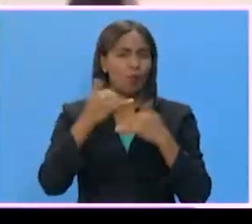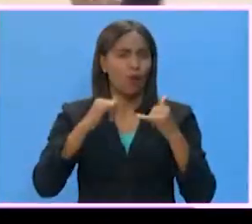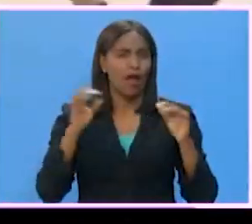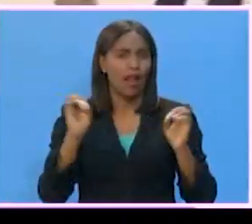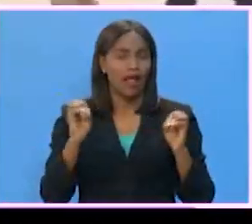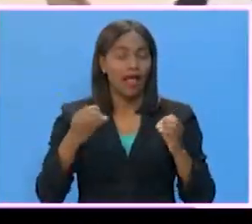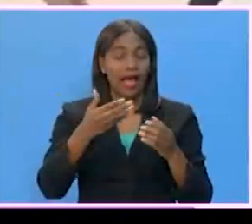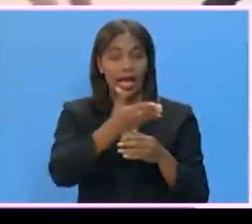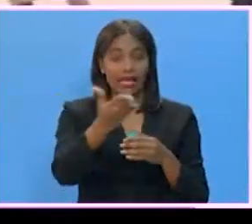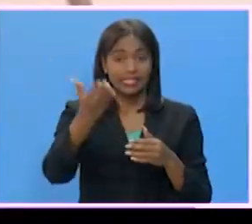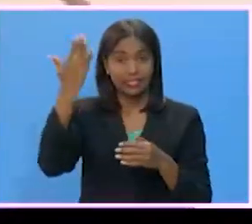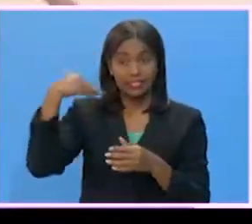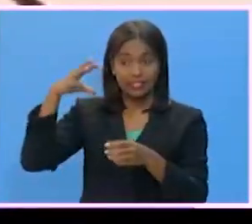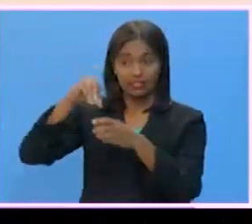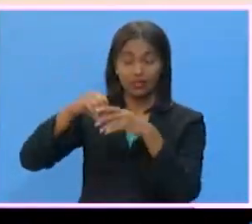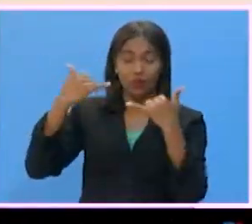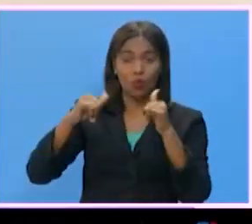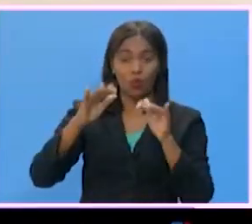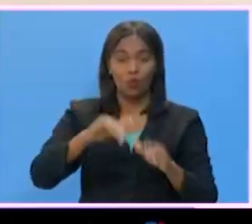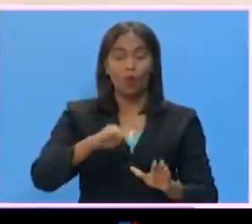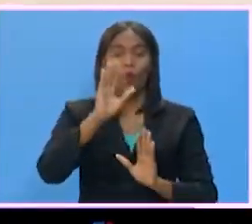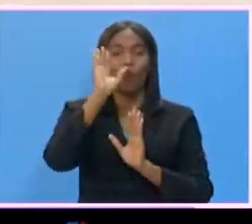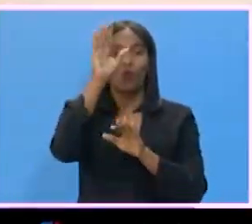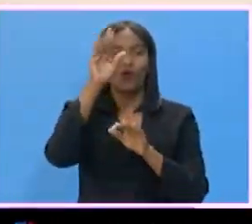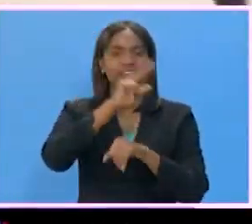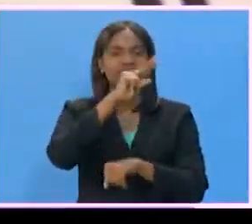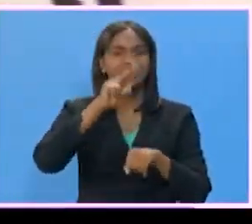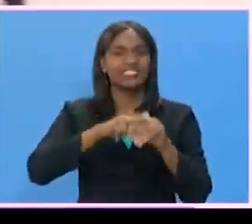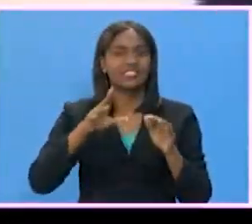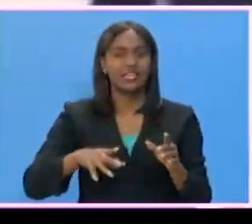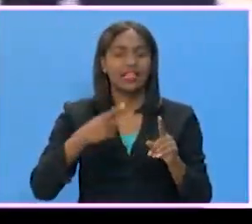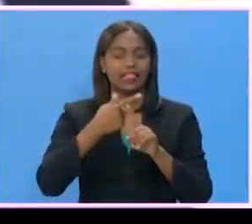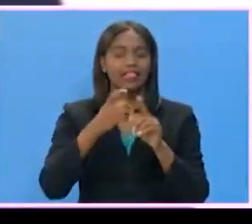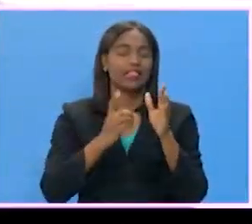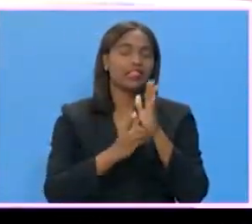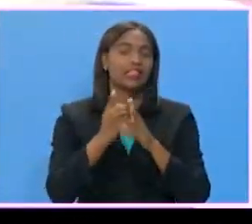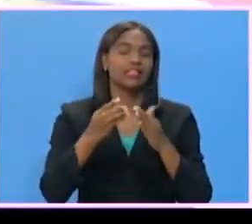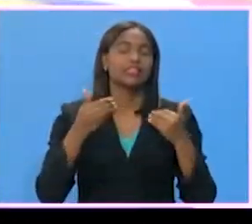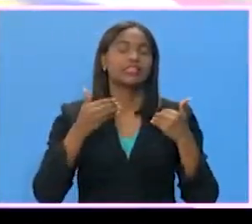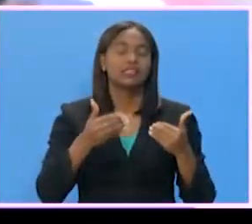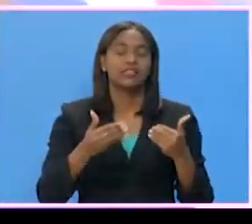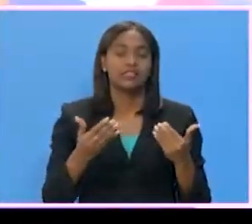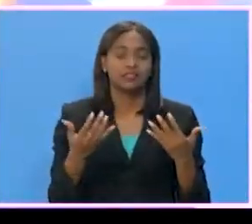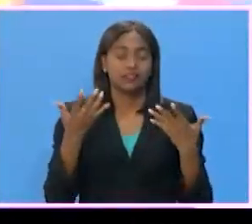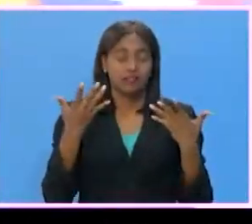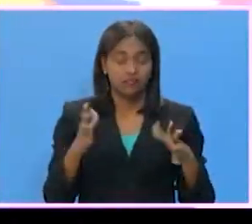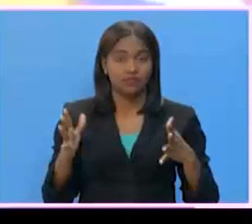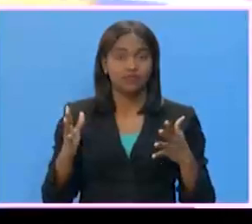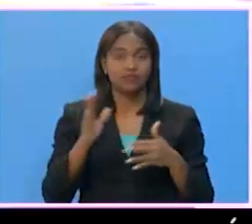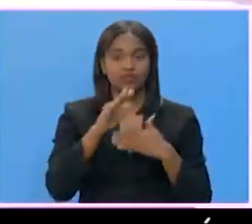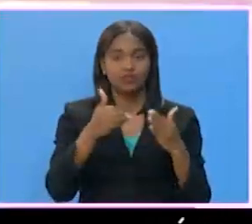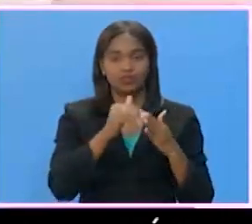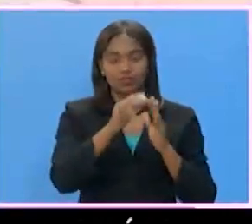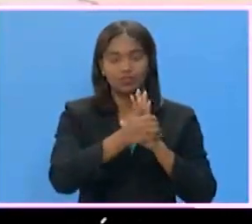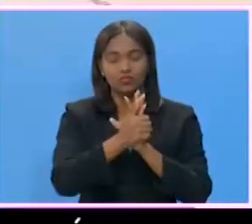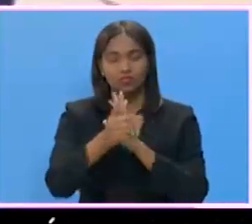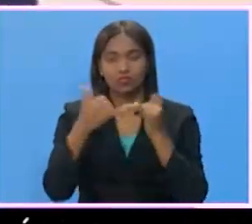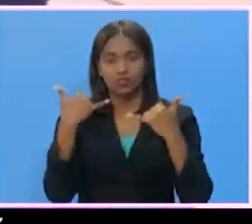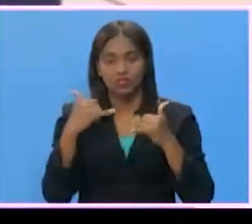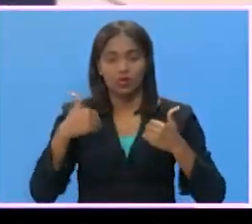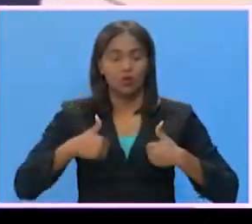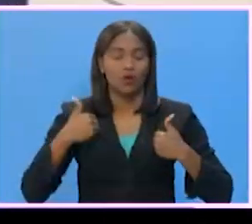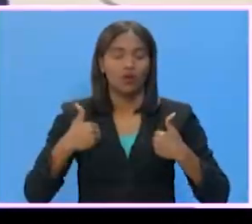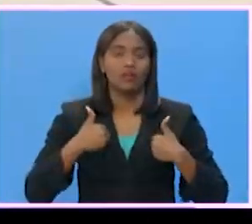que participaron en la Liga Nacional de Desarrollo, que estuvieron descollando todo su talento, muchos jugadores